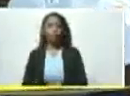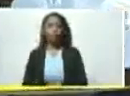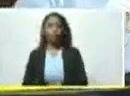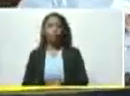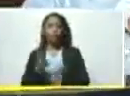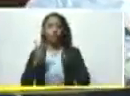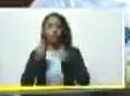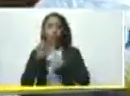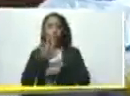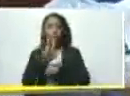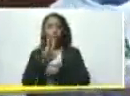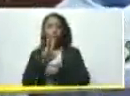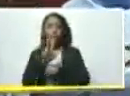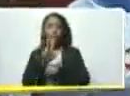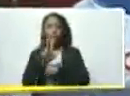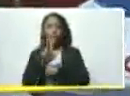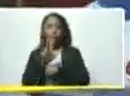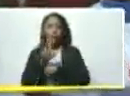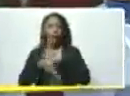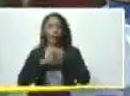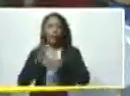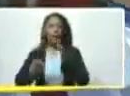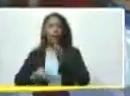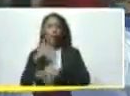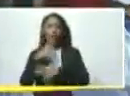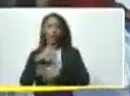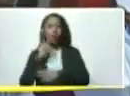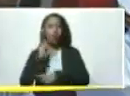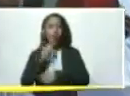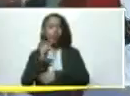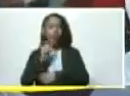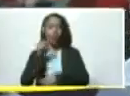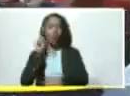Número tres, generación de un fondo de financiamiento único,